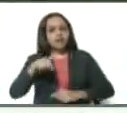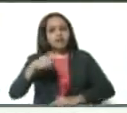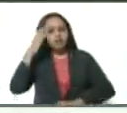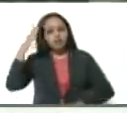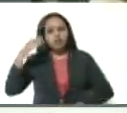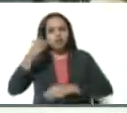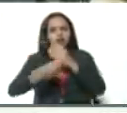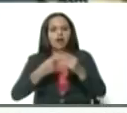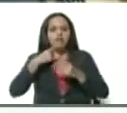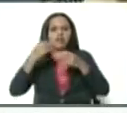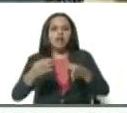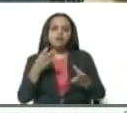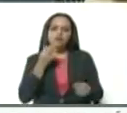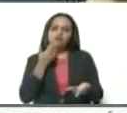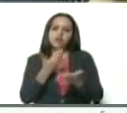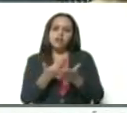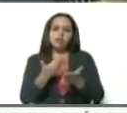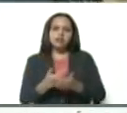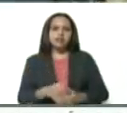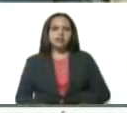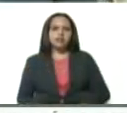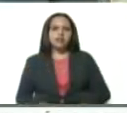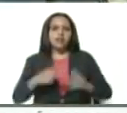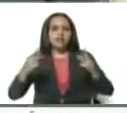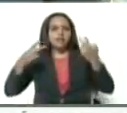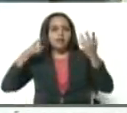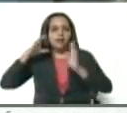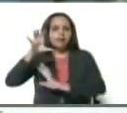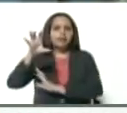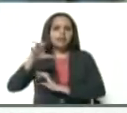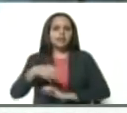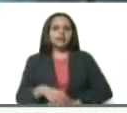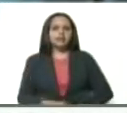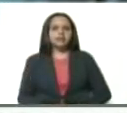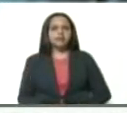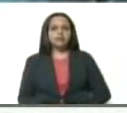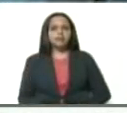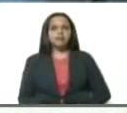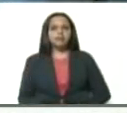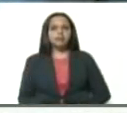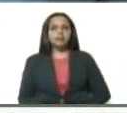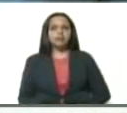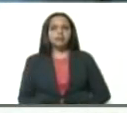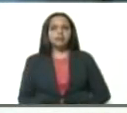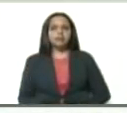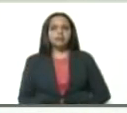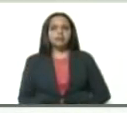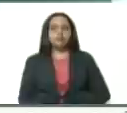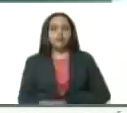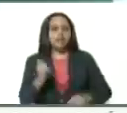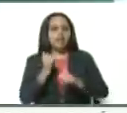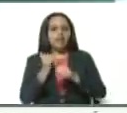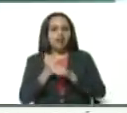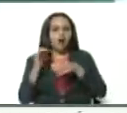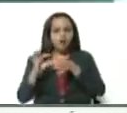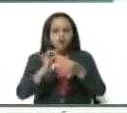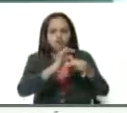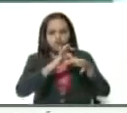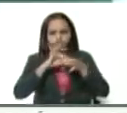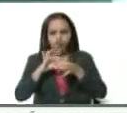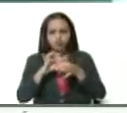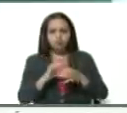hagan realidad. Muchísimas gracias. ¡Viva la patria! ¡Que viva! Estando articulado